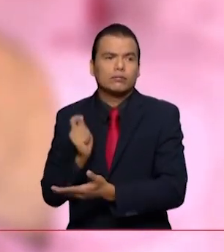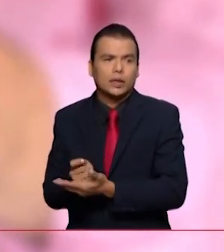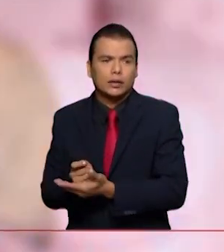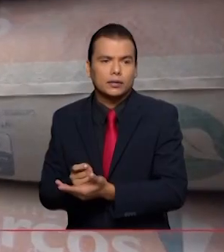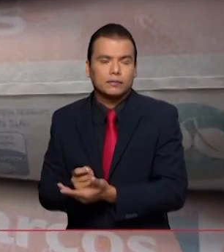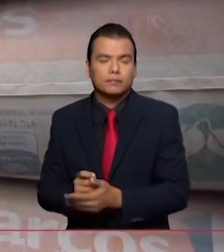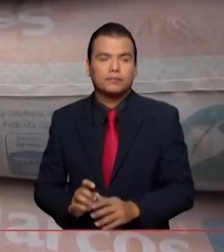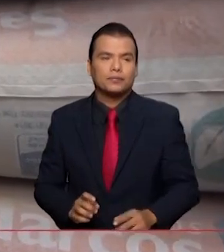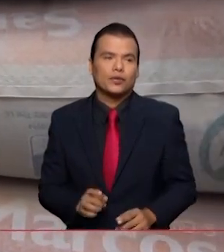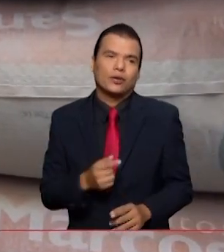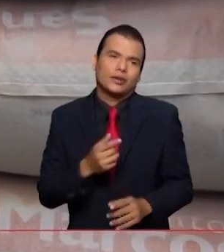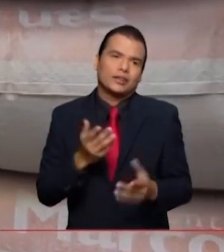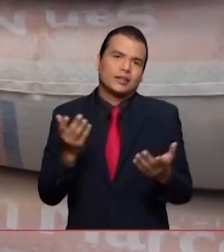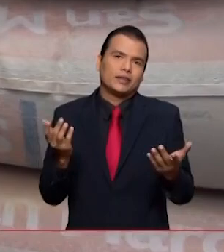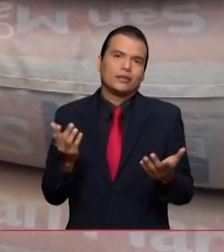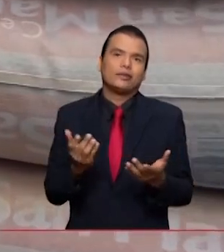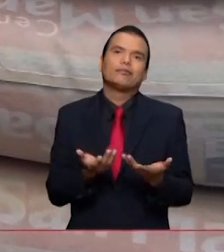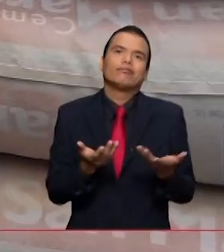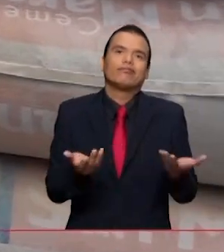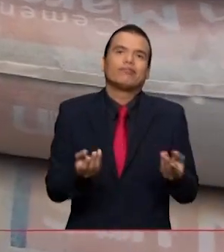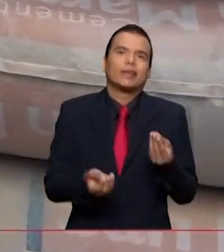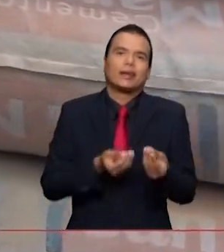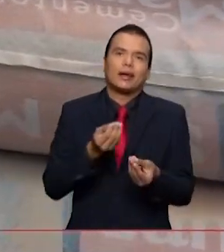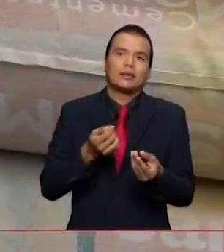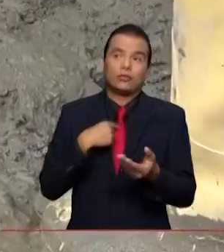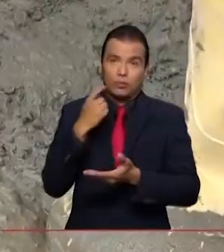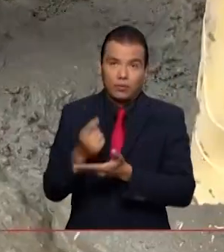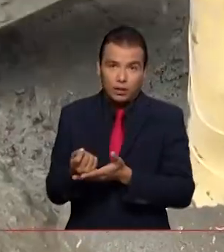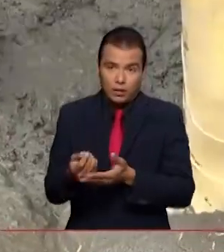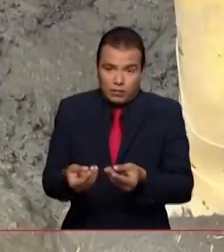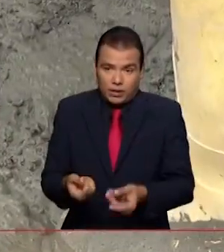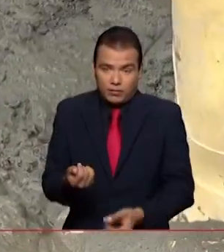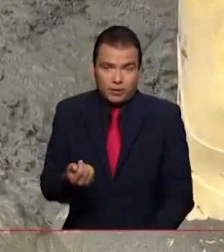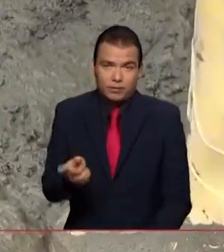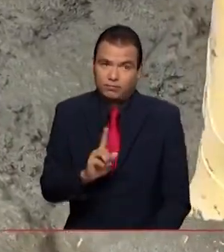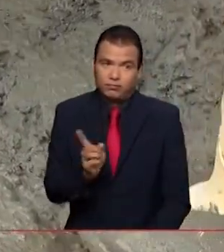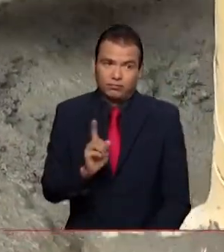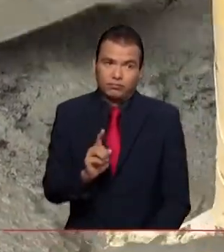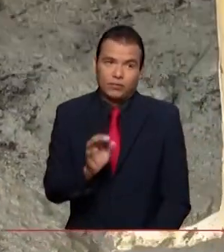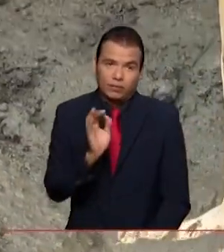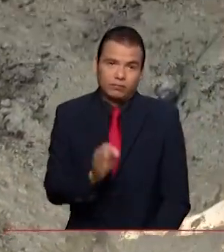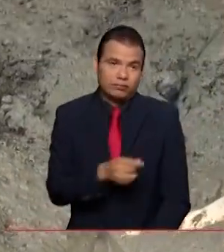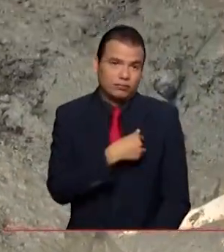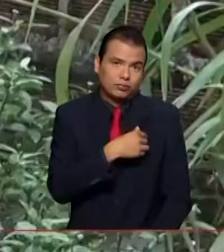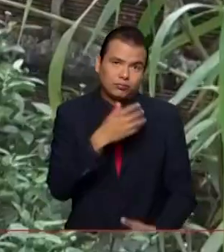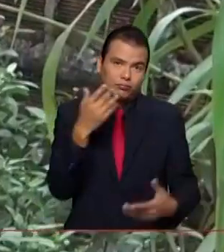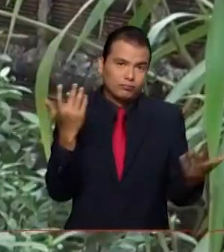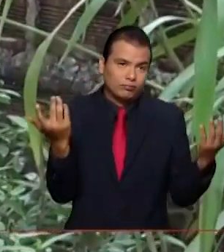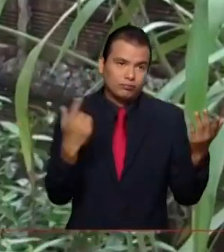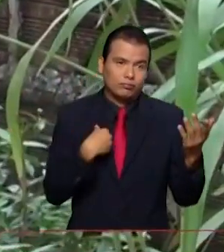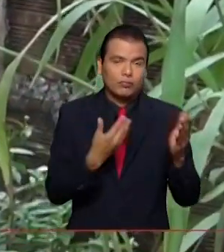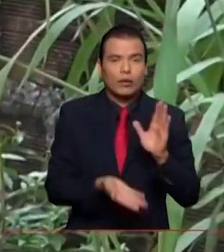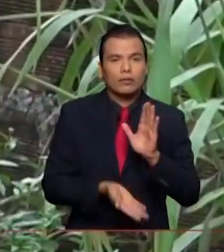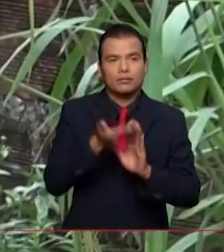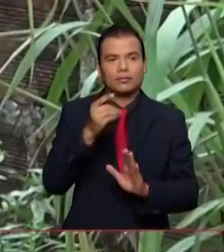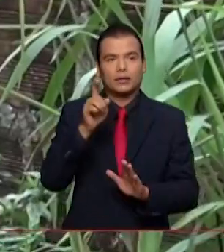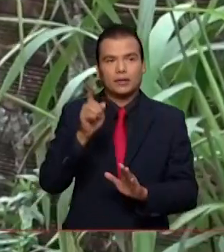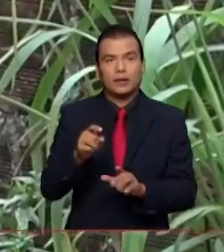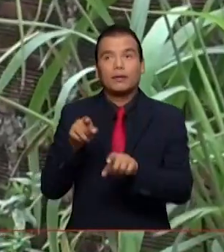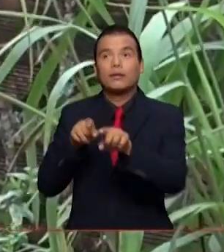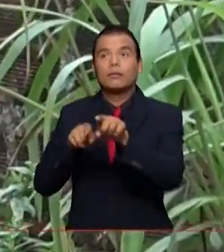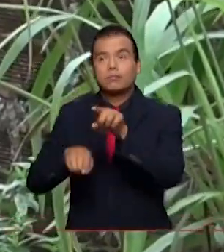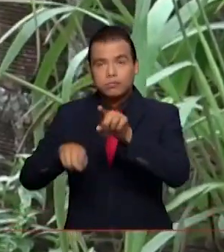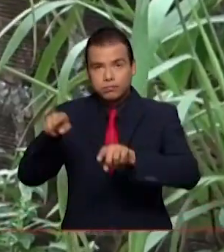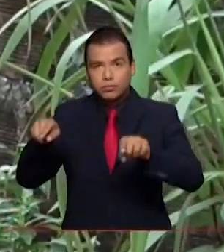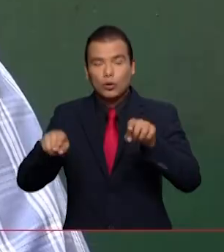del cemento. Debido a la problemática, hay escasez de ese producto en el distrito, lo que genera que muchas obras estén paralizadas en